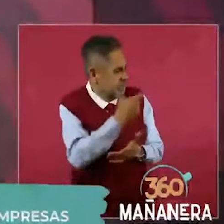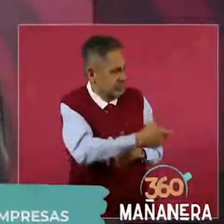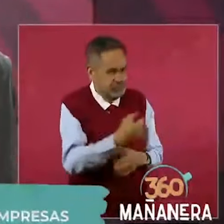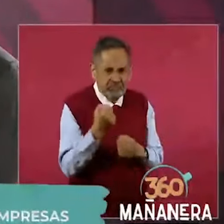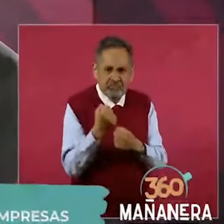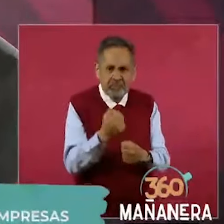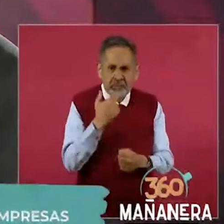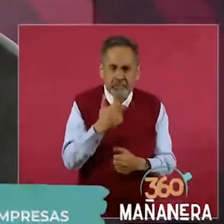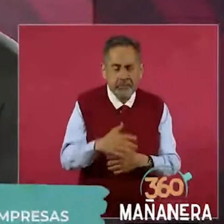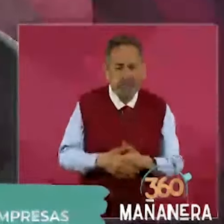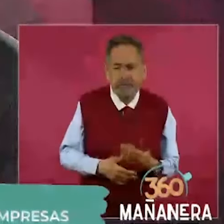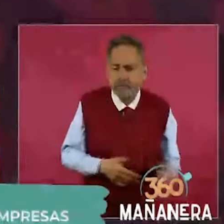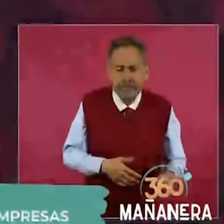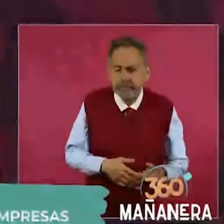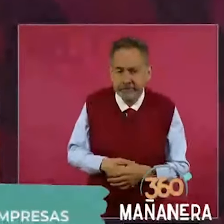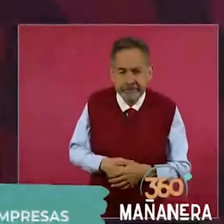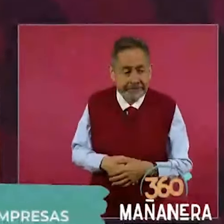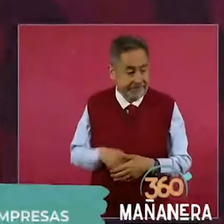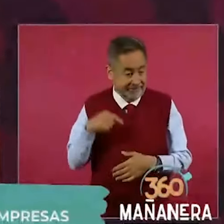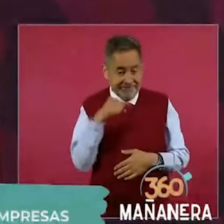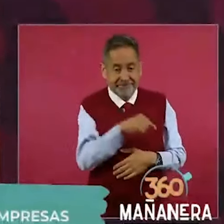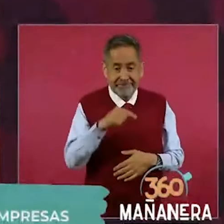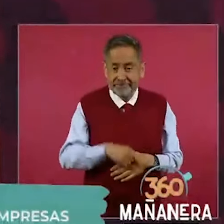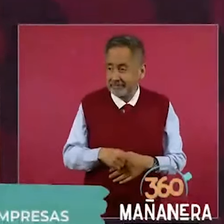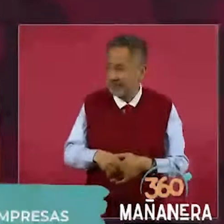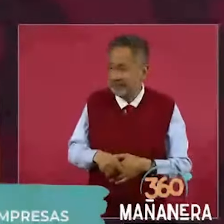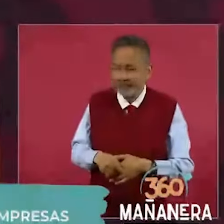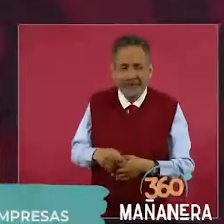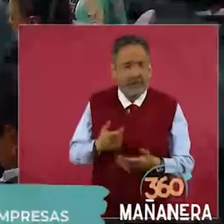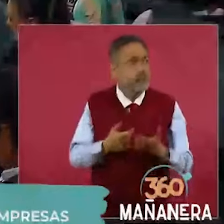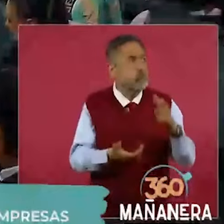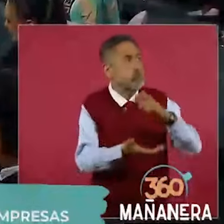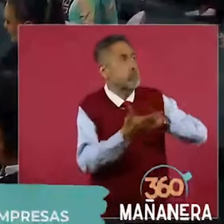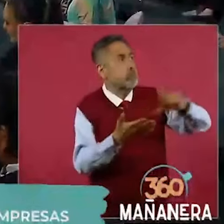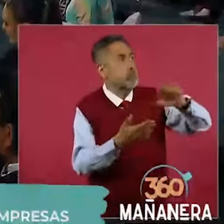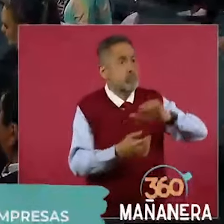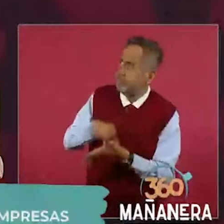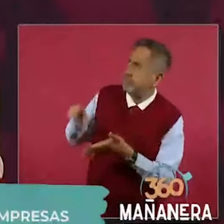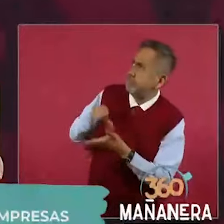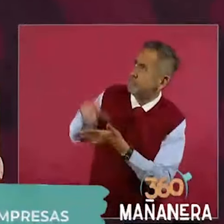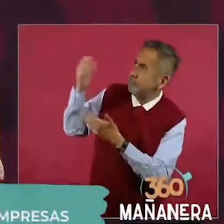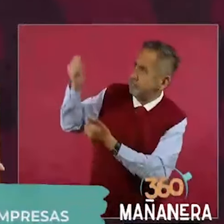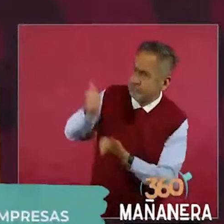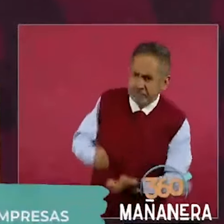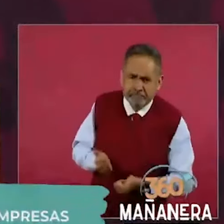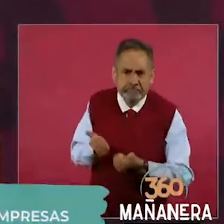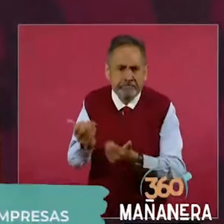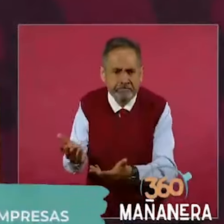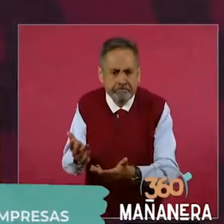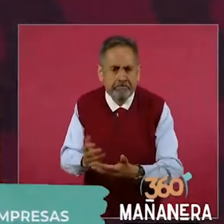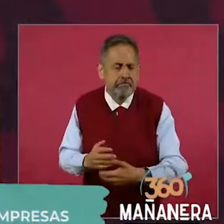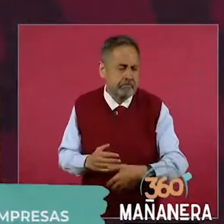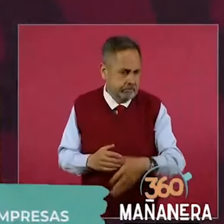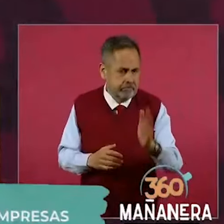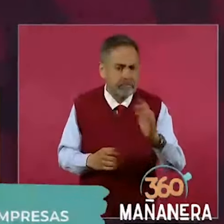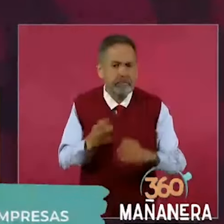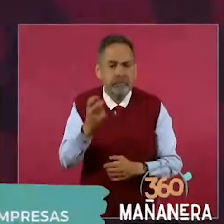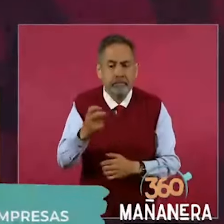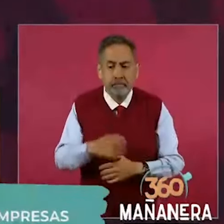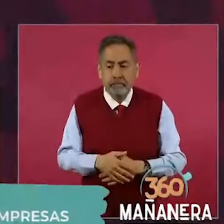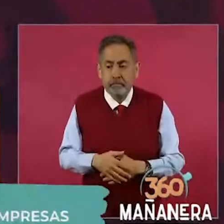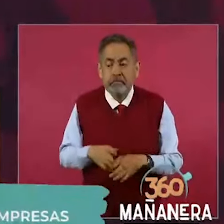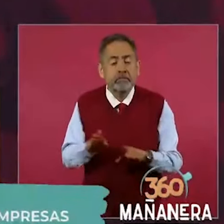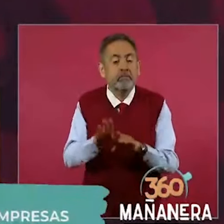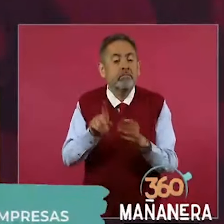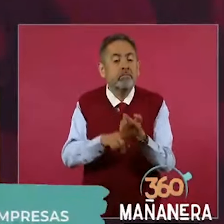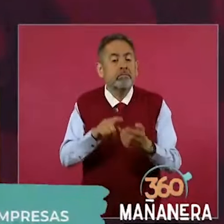ellos compraban, los intermediarios, todo en el extranjero. Pero imagínense los